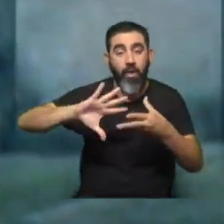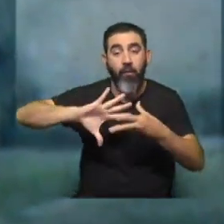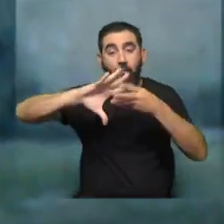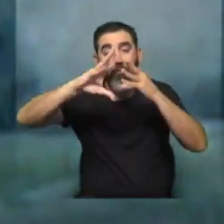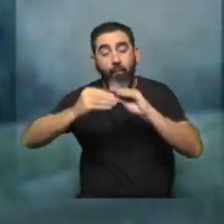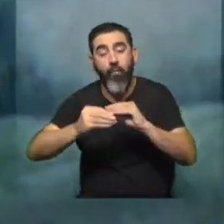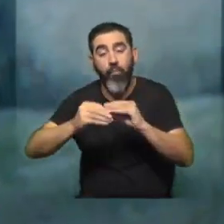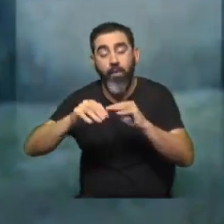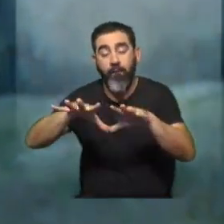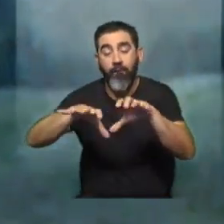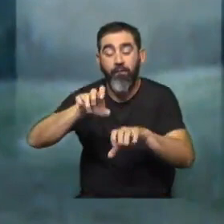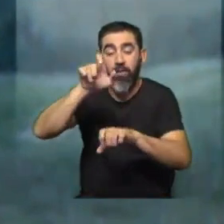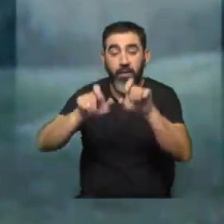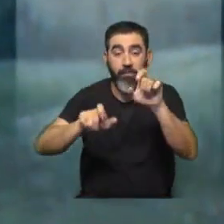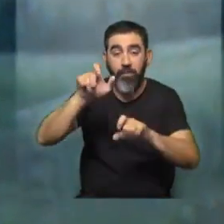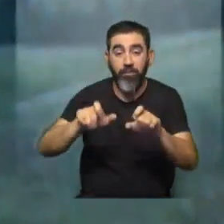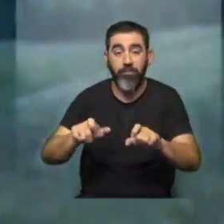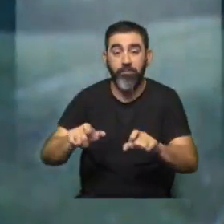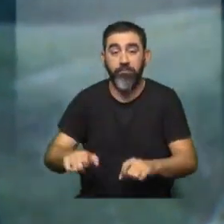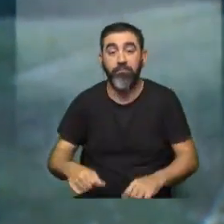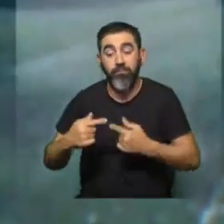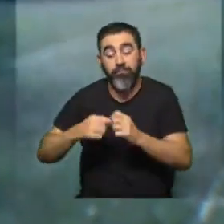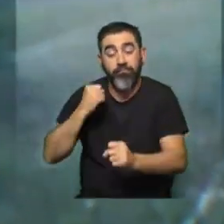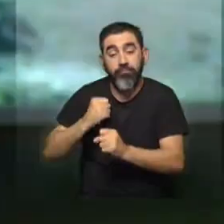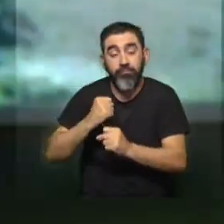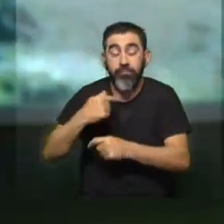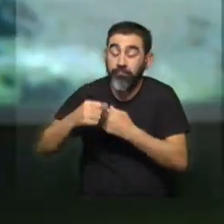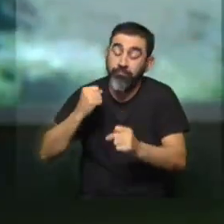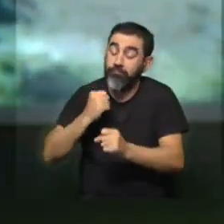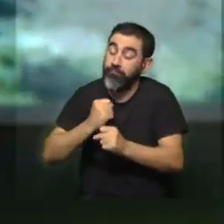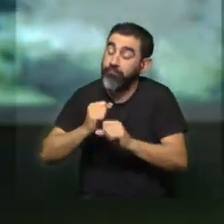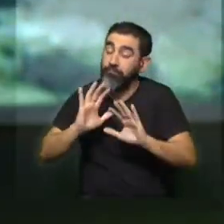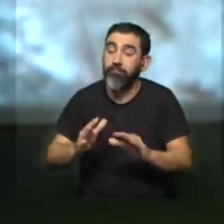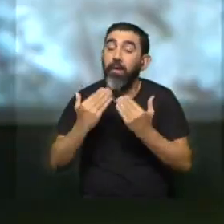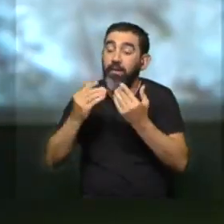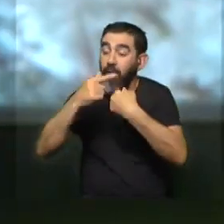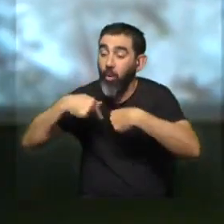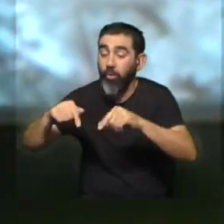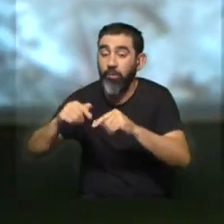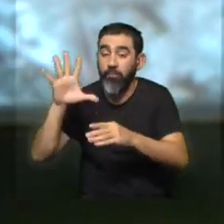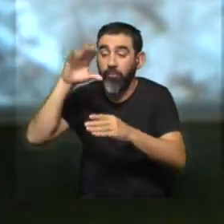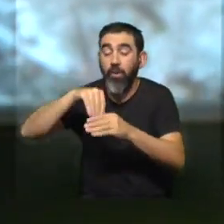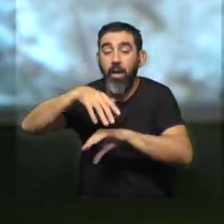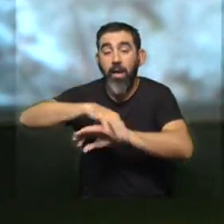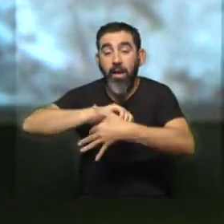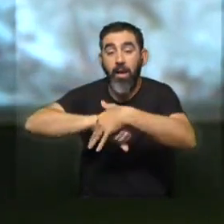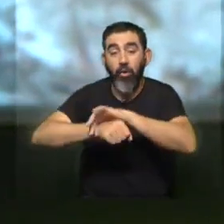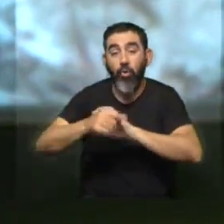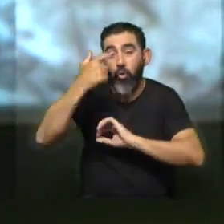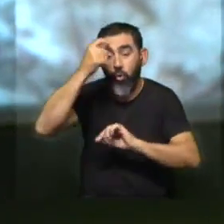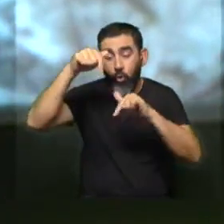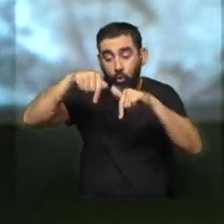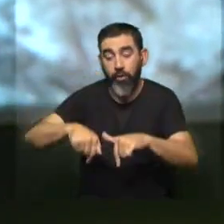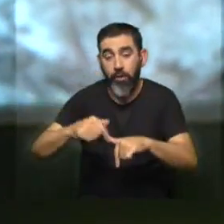la que se pobló esta tierra. Así que hay que seguir laburando. Hay que seguir trabajando. Bueno, no, gracias a ustedes por incluir la arqueología como una